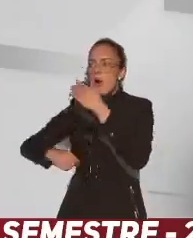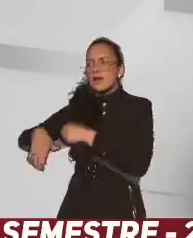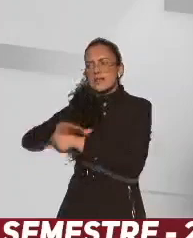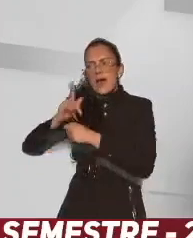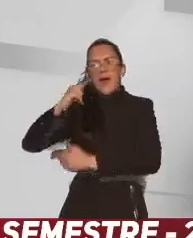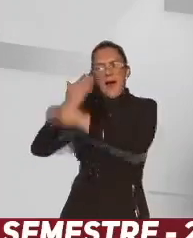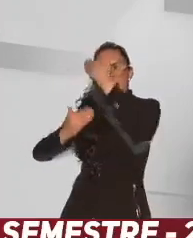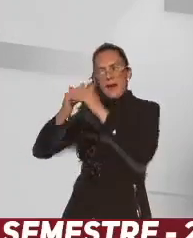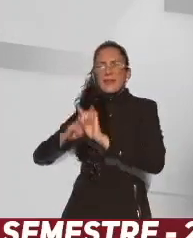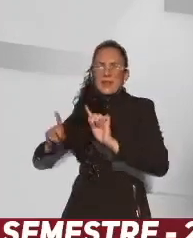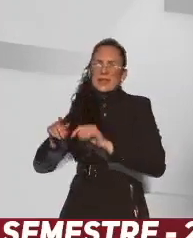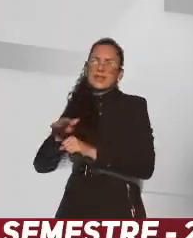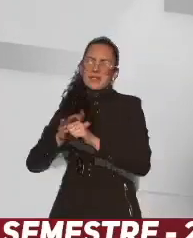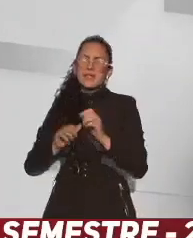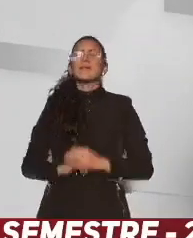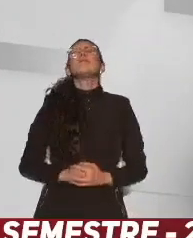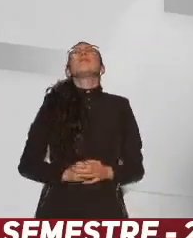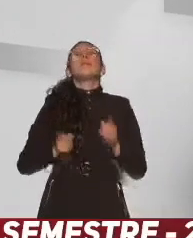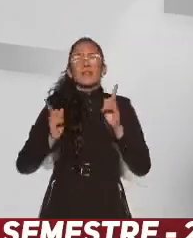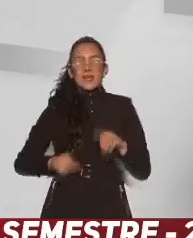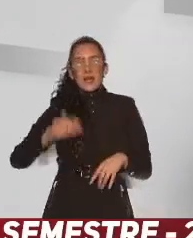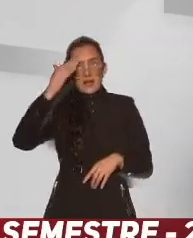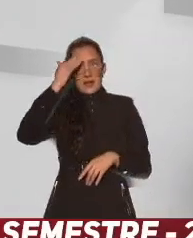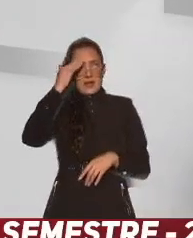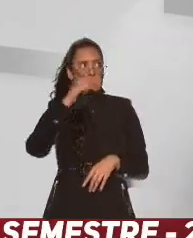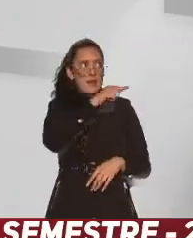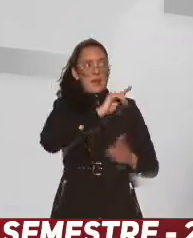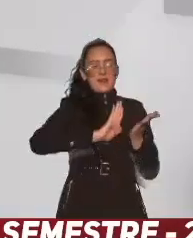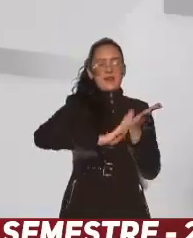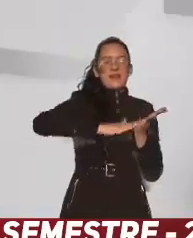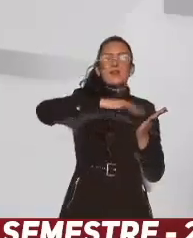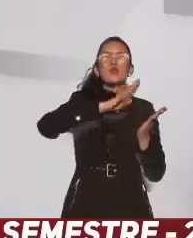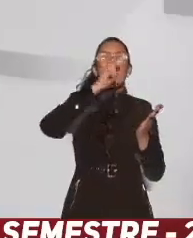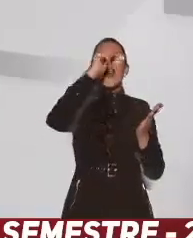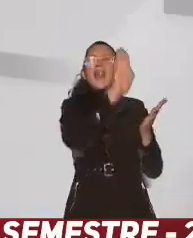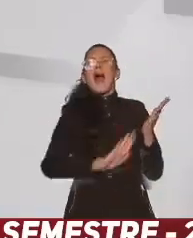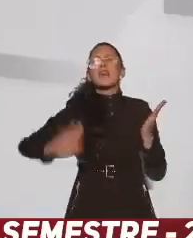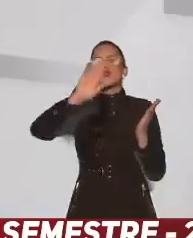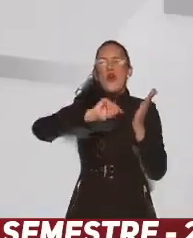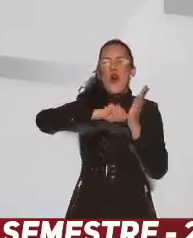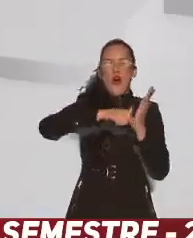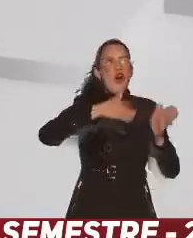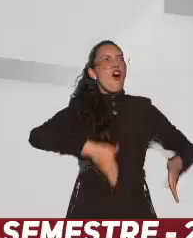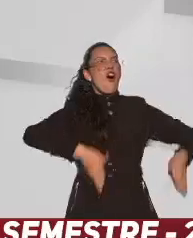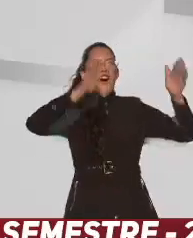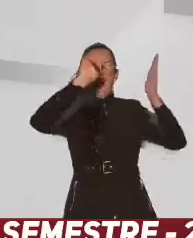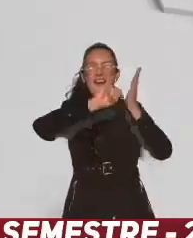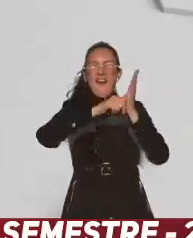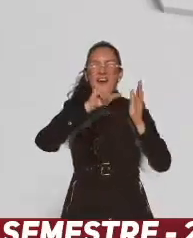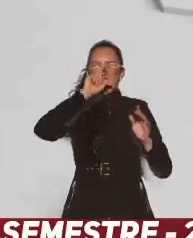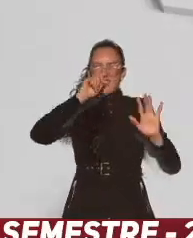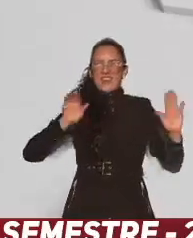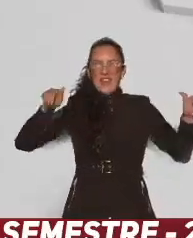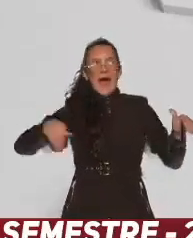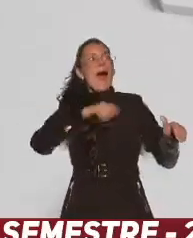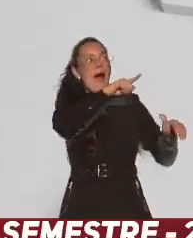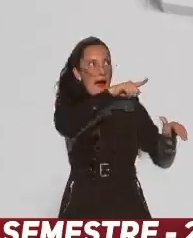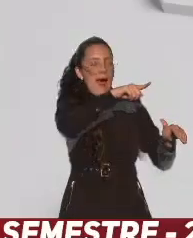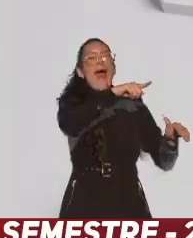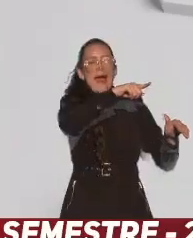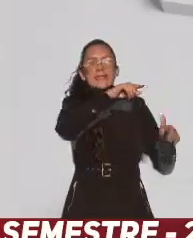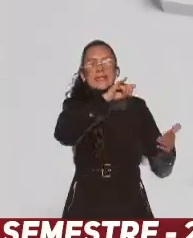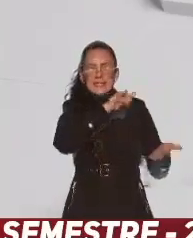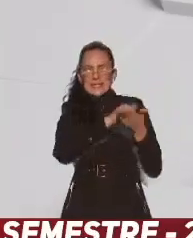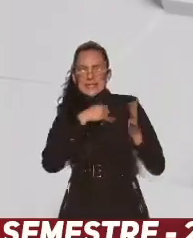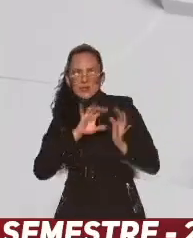la interoperabilidad con la Registraduría Nacional. Esta funcionalidad permite que el sistema valide la información personal del